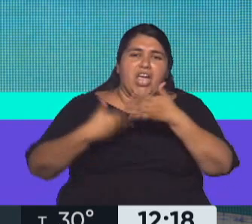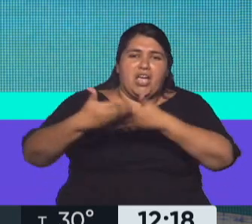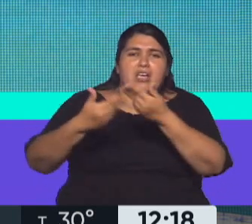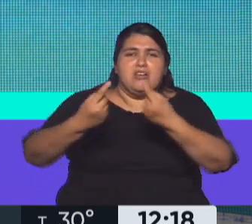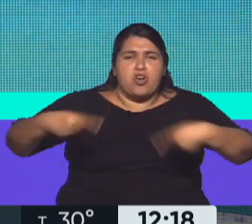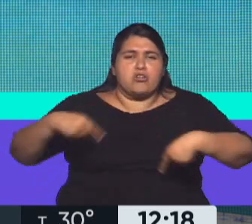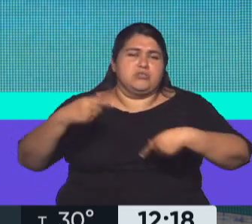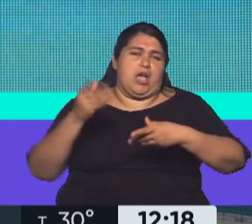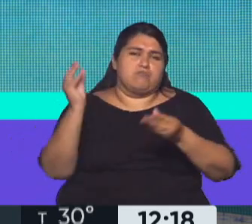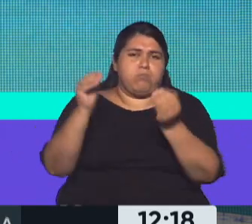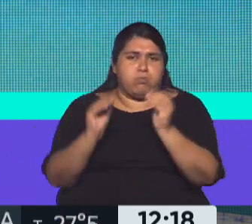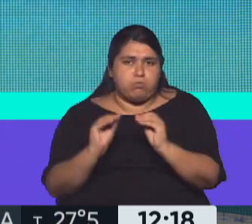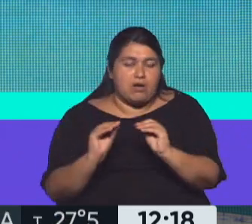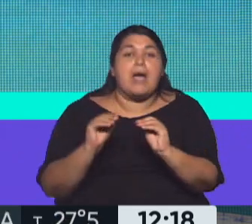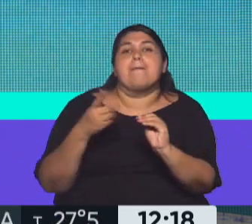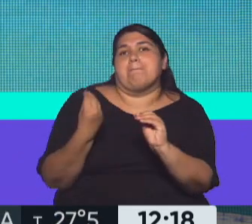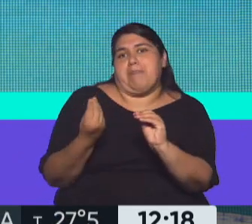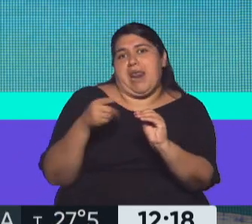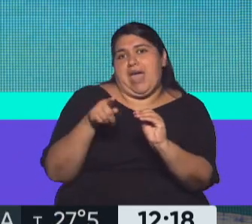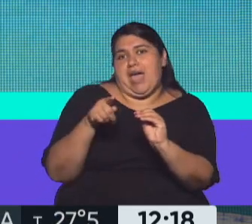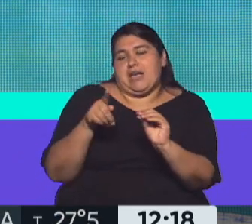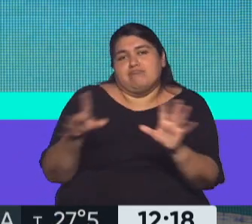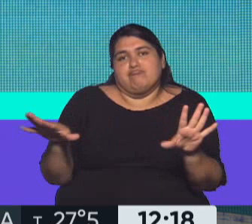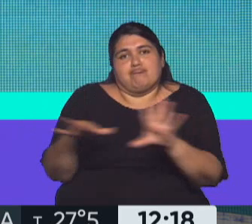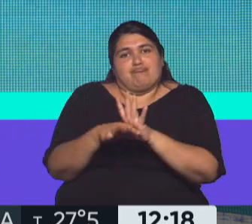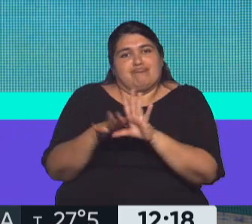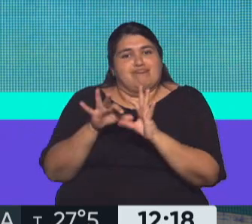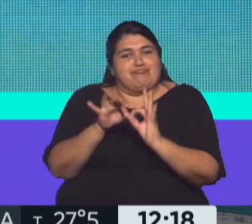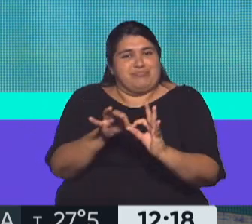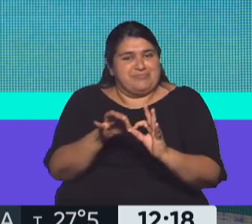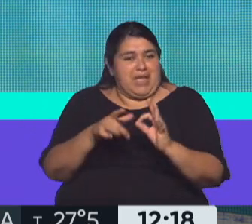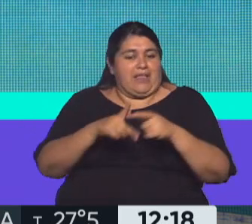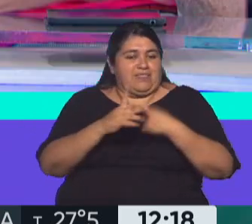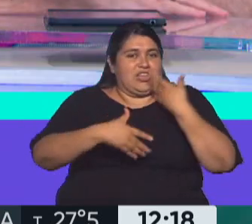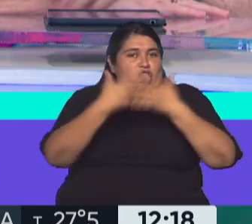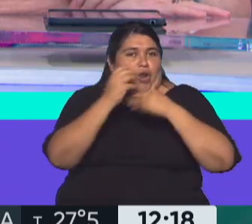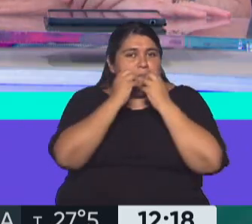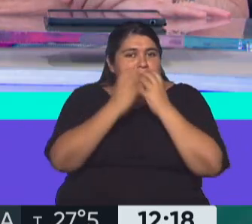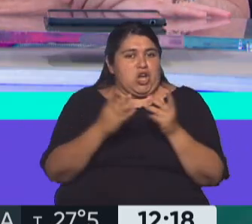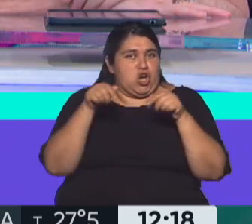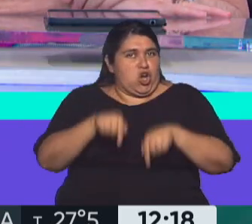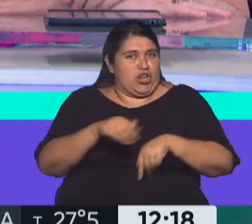muchas mejoras para que también esté a tono con la mejor tecnología